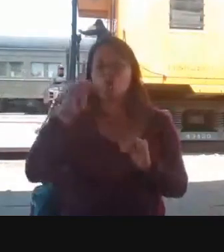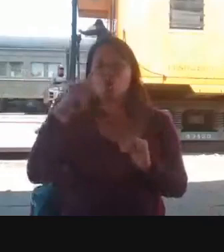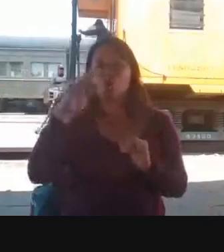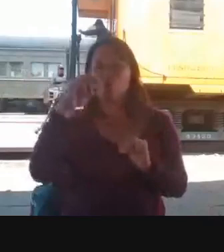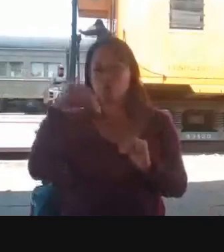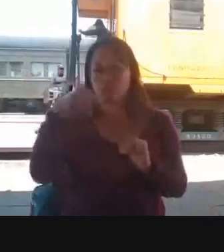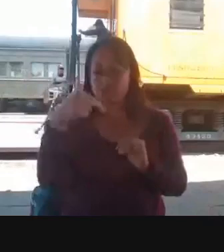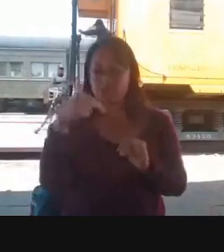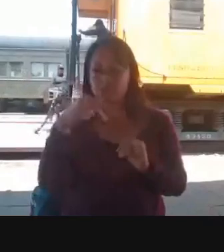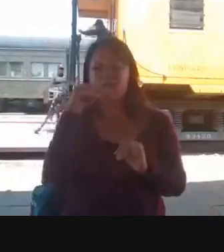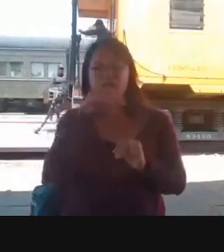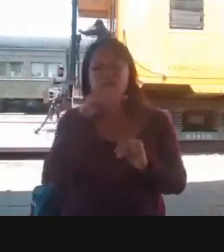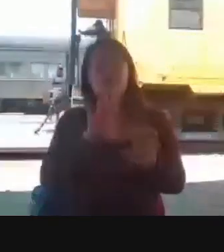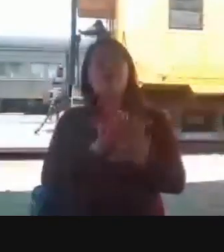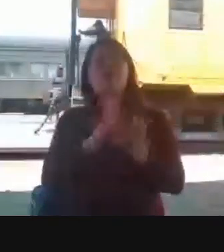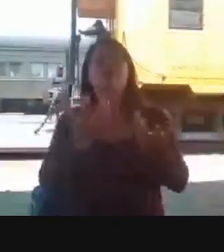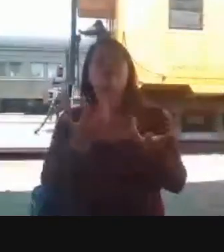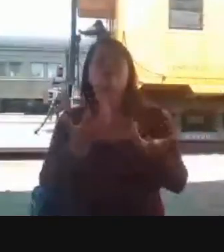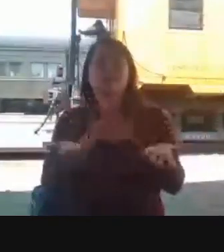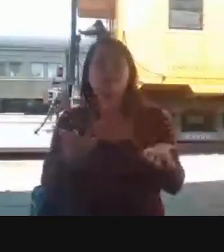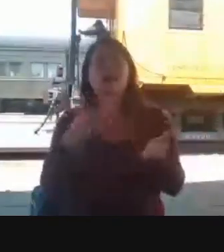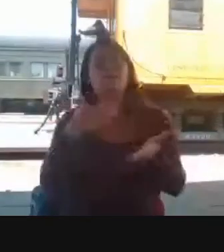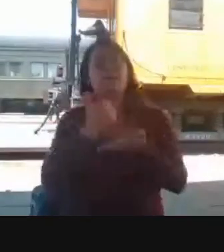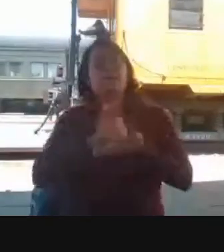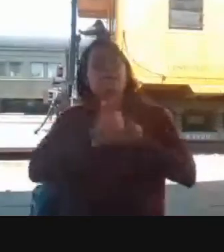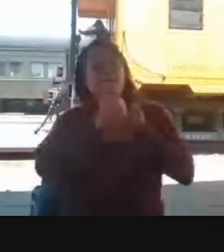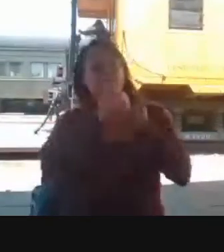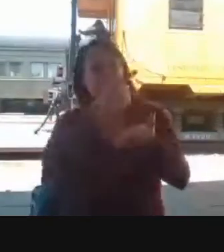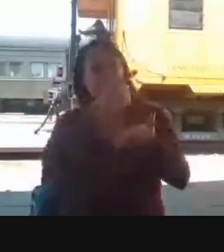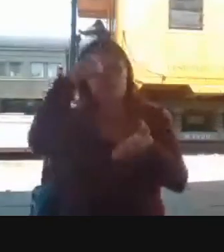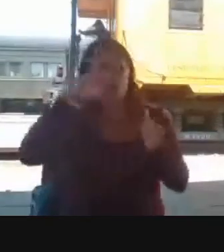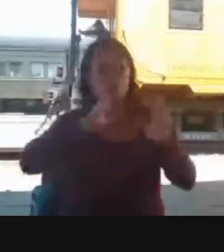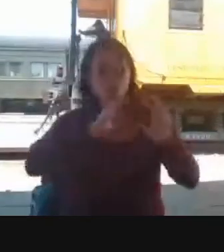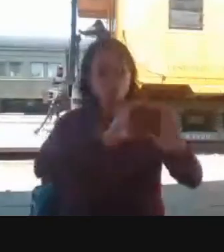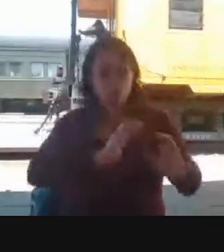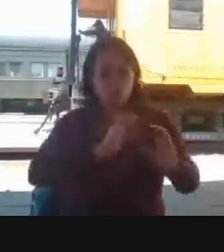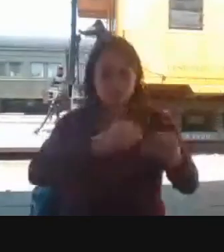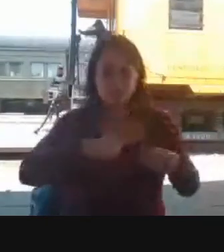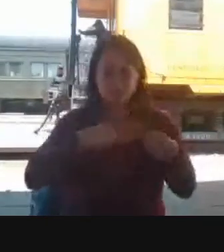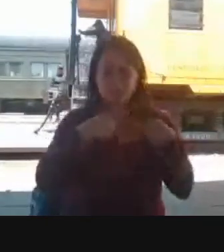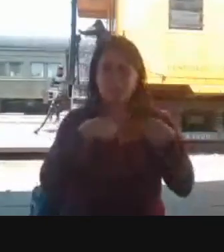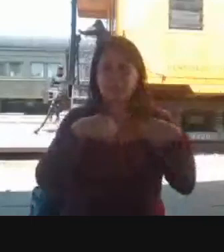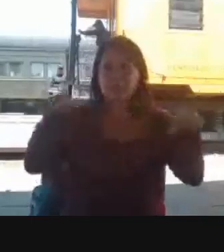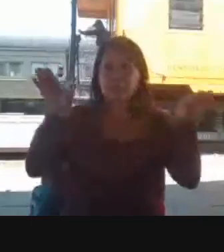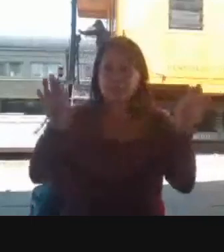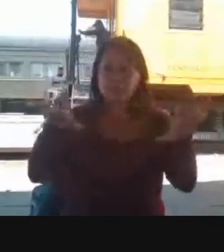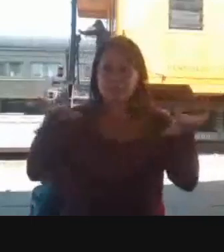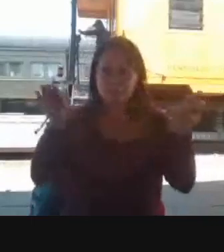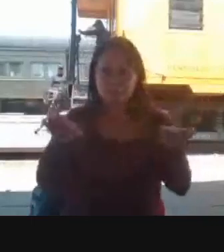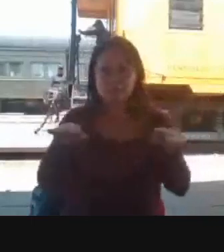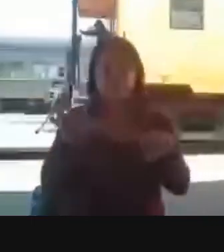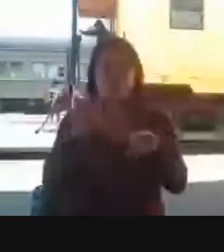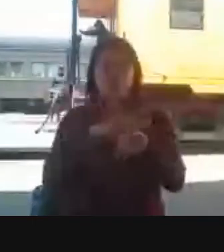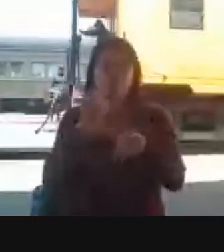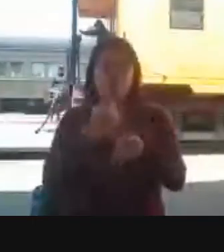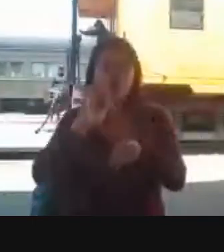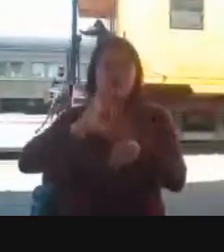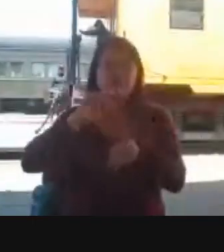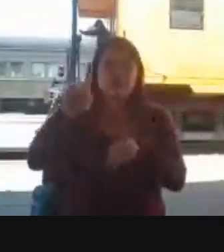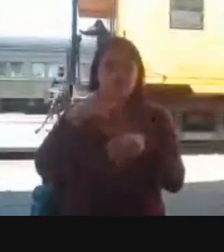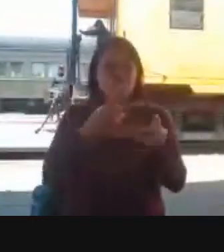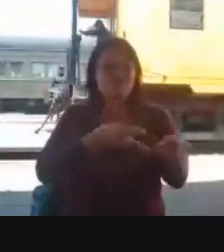dedicamos al rescate y rehabilitación de aves rapaces, las que ven acá. Y recibimos las aves que han sido víctimas de tráfico ilegal o